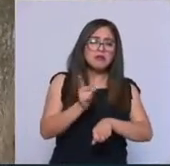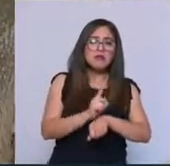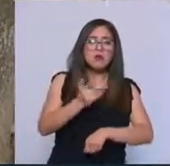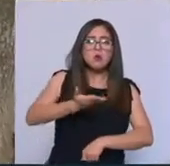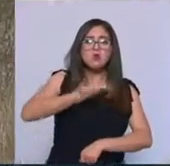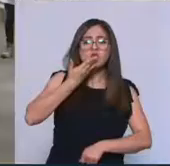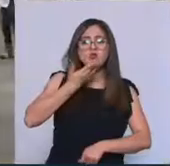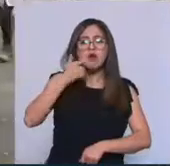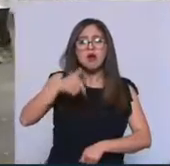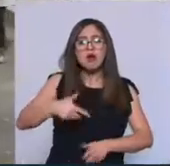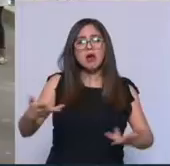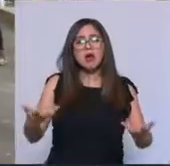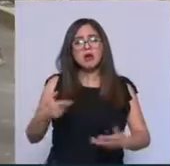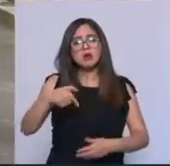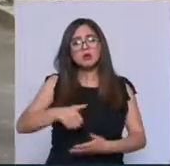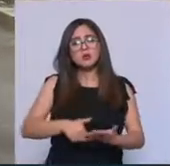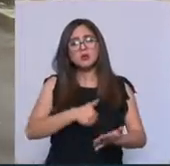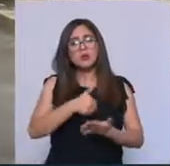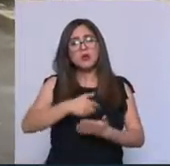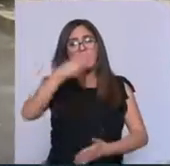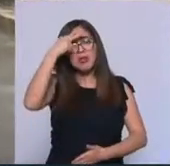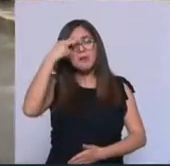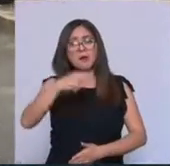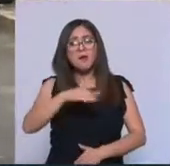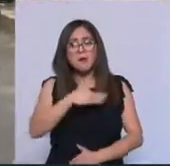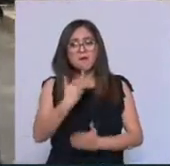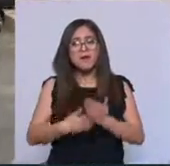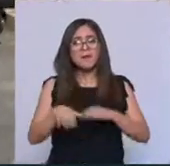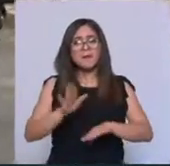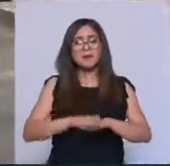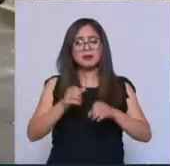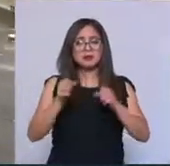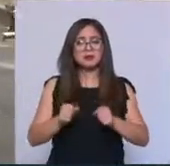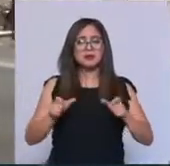en la Ciudad de México ante el incremento de la inseguridad. 21 Noticias.